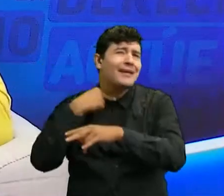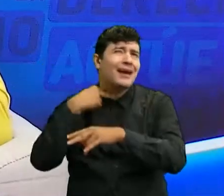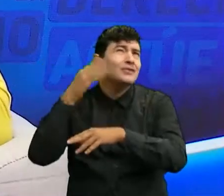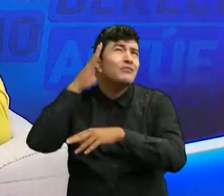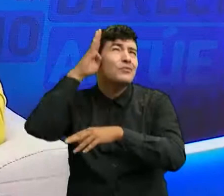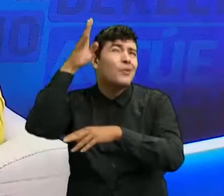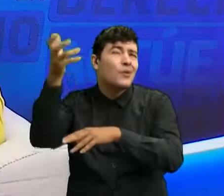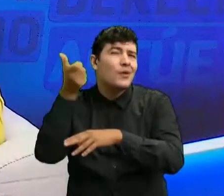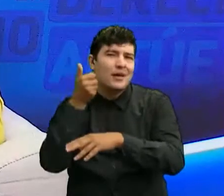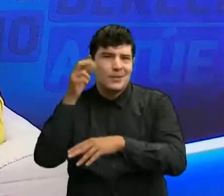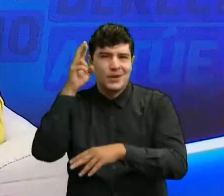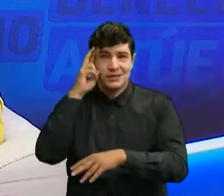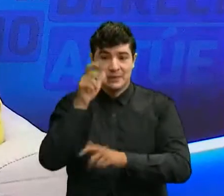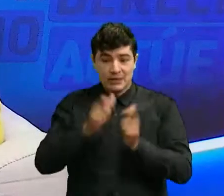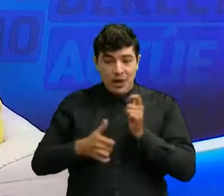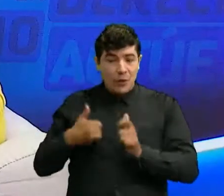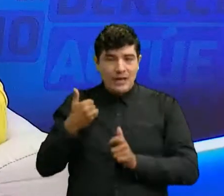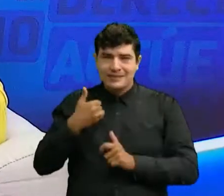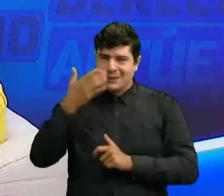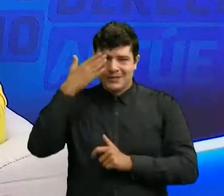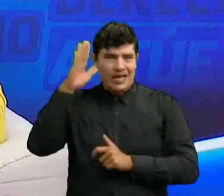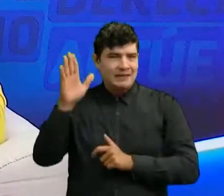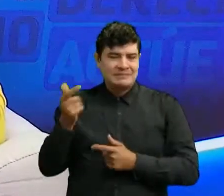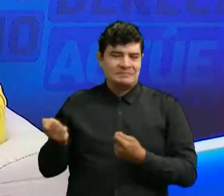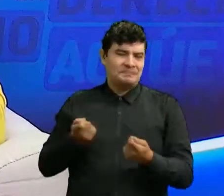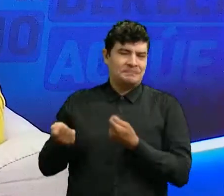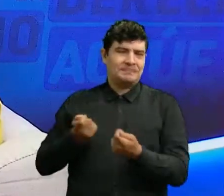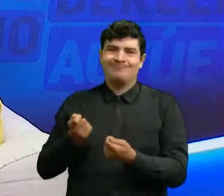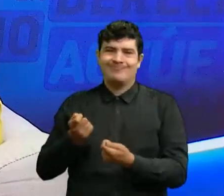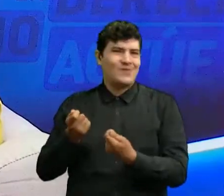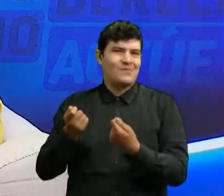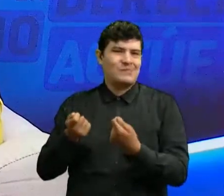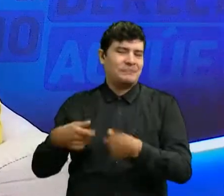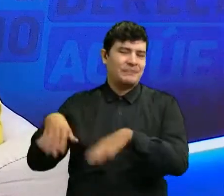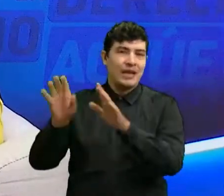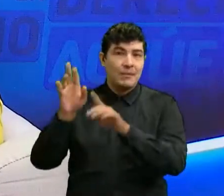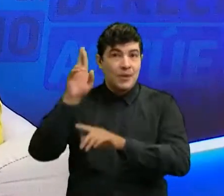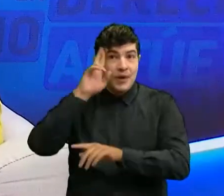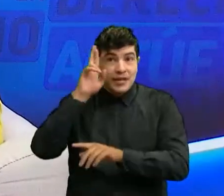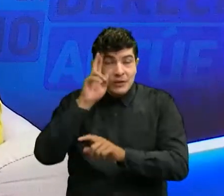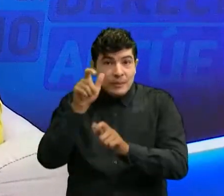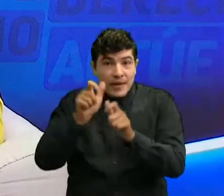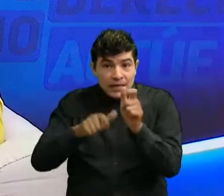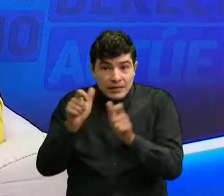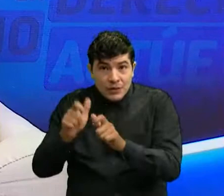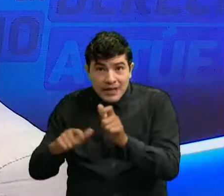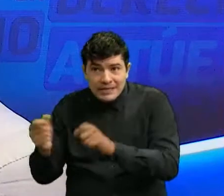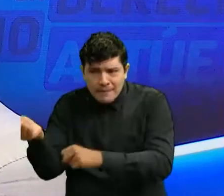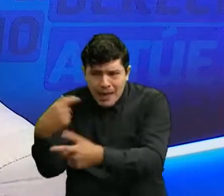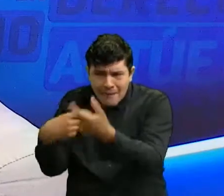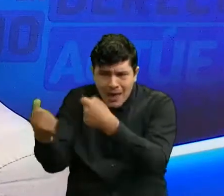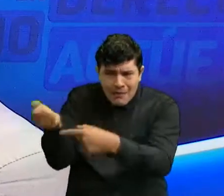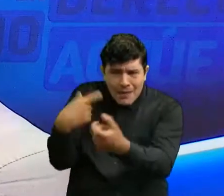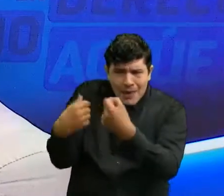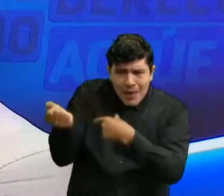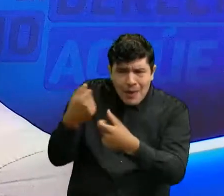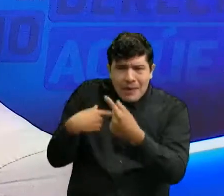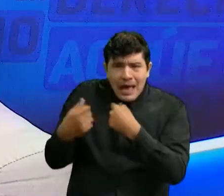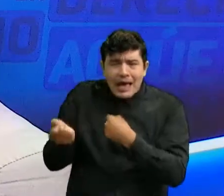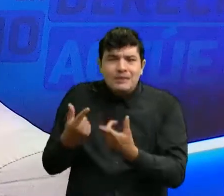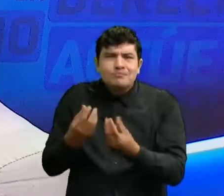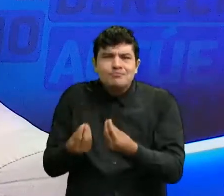por eso no toman cartas en el asunto. De las inquietudes que más nos llegan al programa, ¿tiene que ver con el fondo